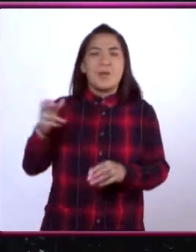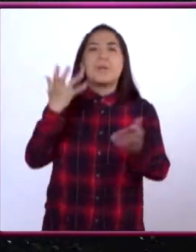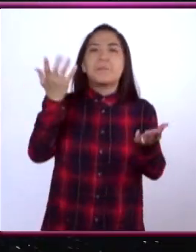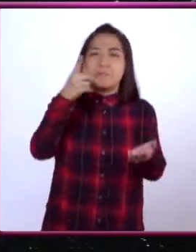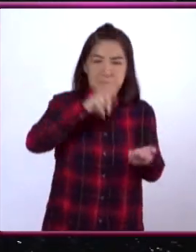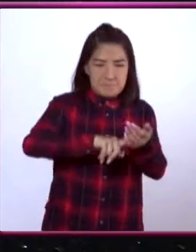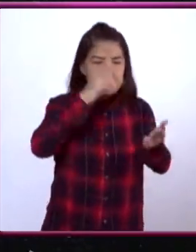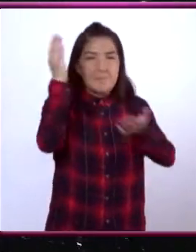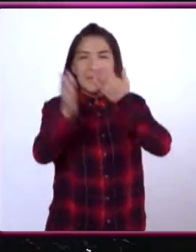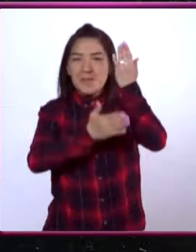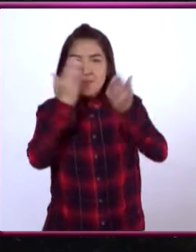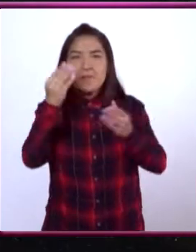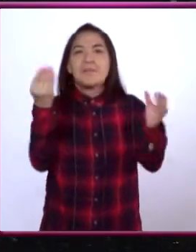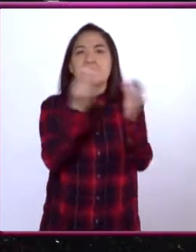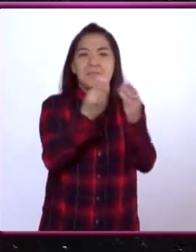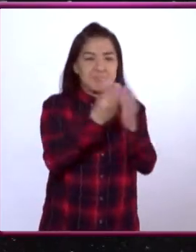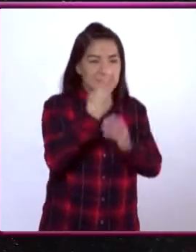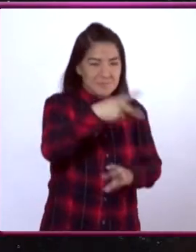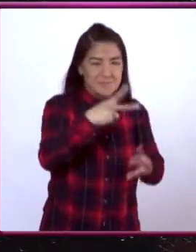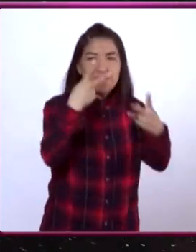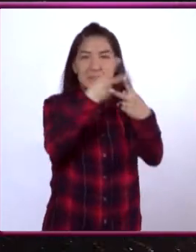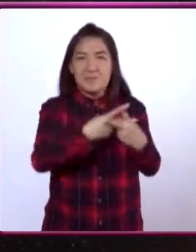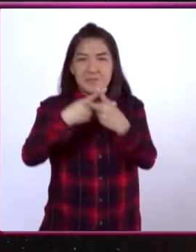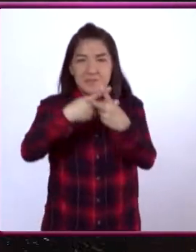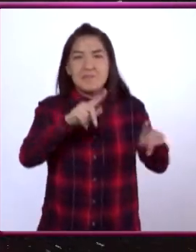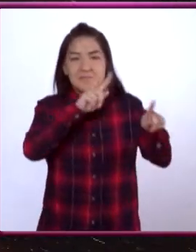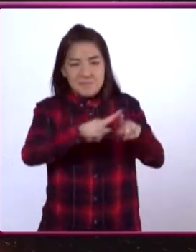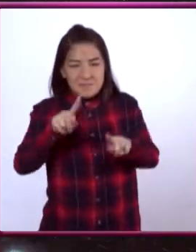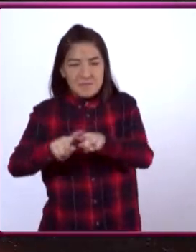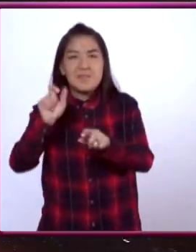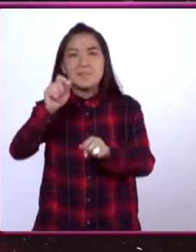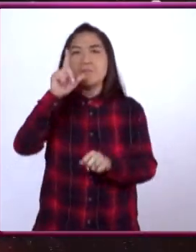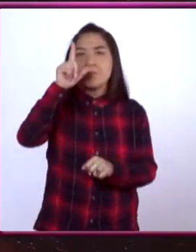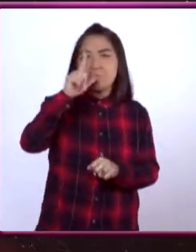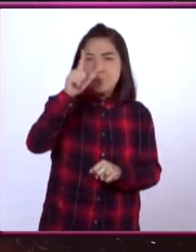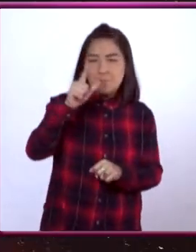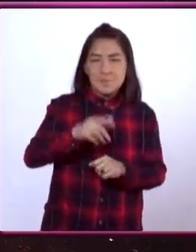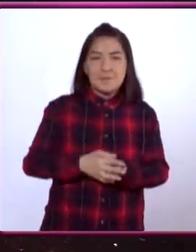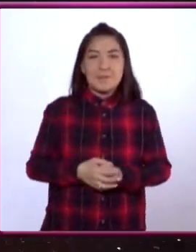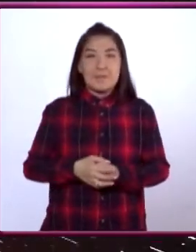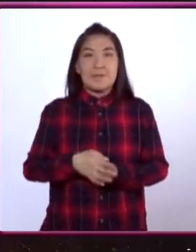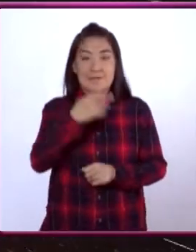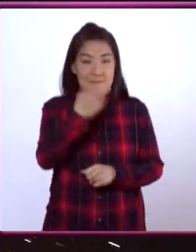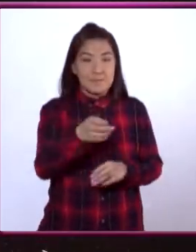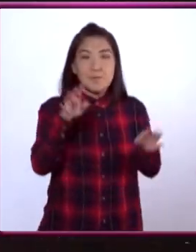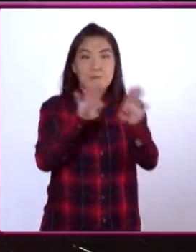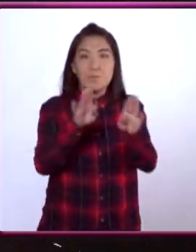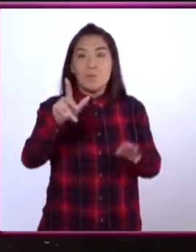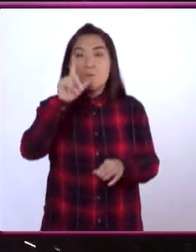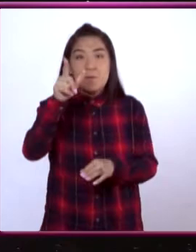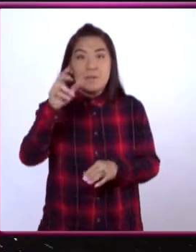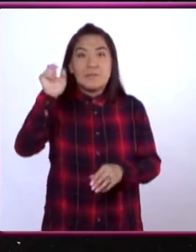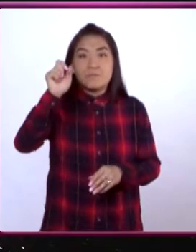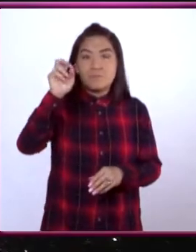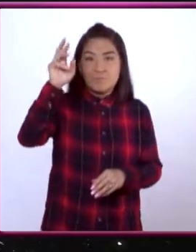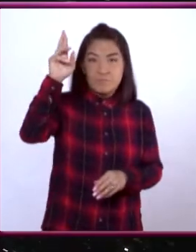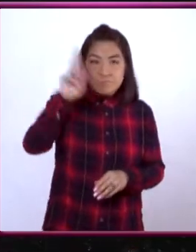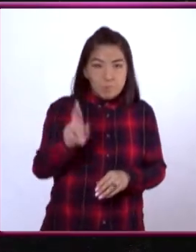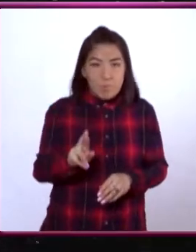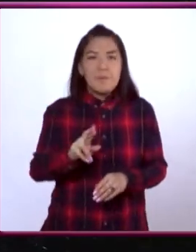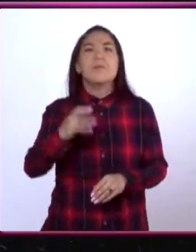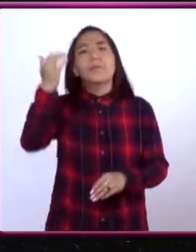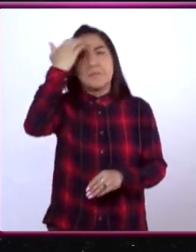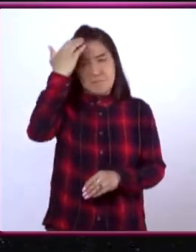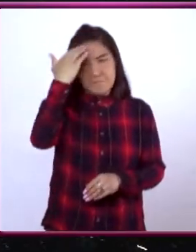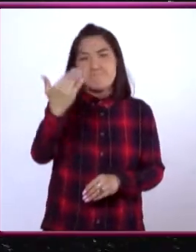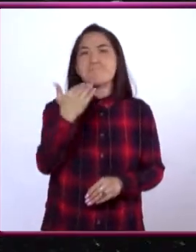Hemos estudiado sistemas como las estrellas, como los distintos productores de radiación. Entonces, las reacciones las conocemos